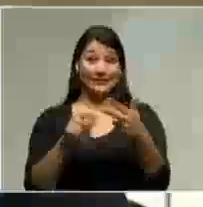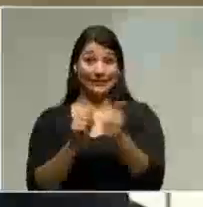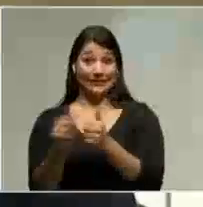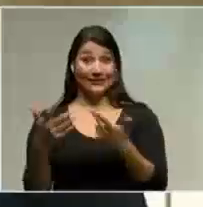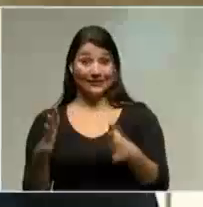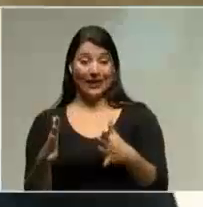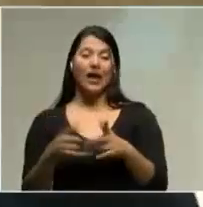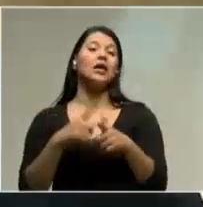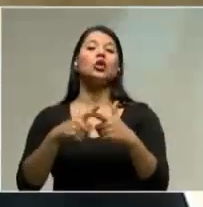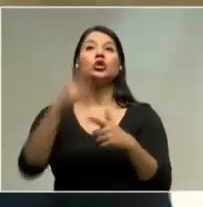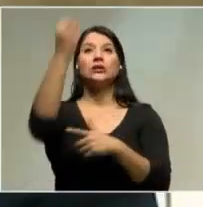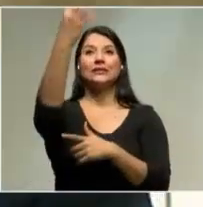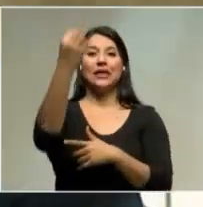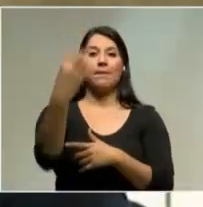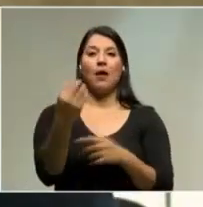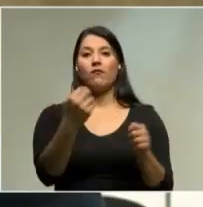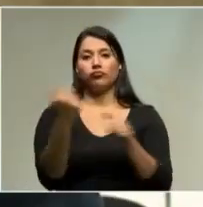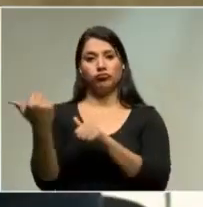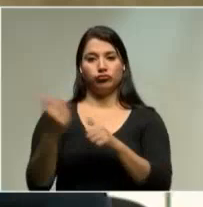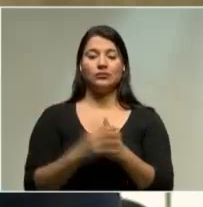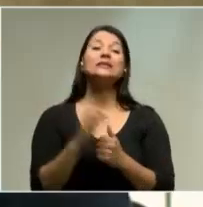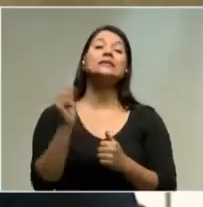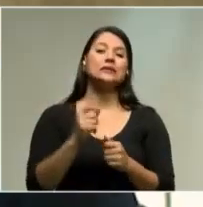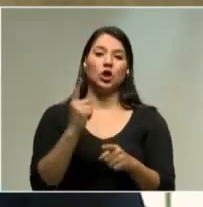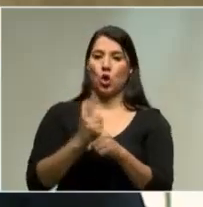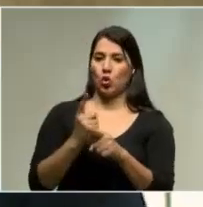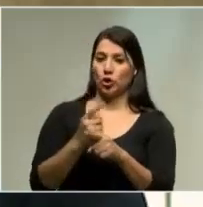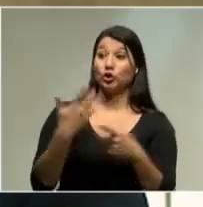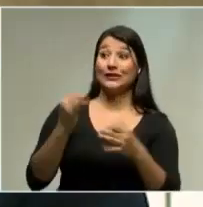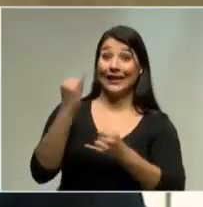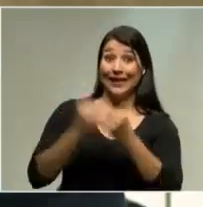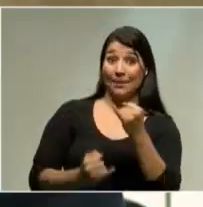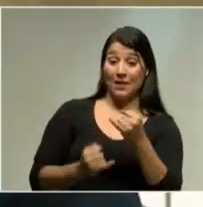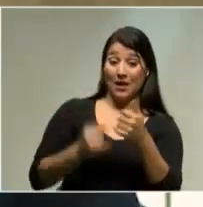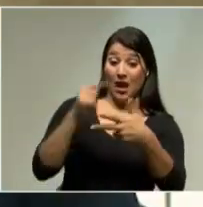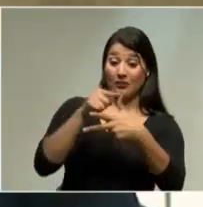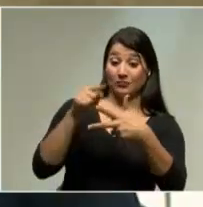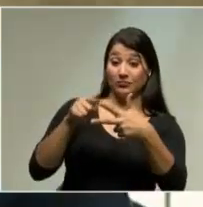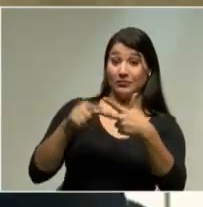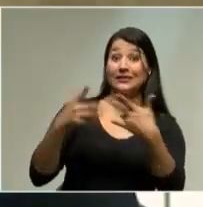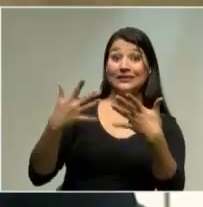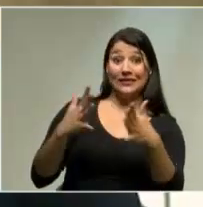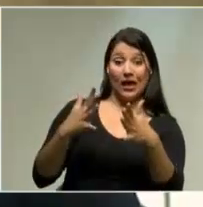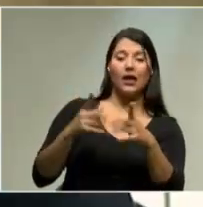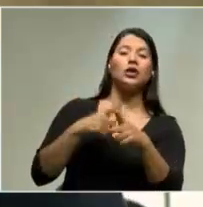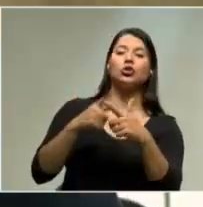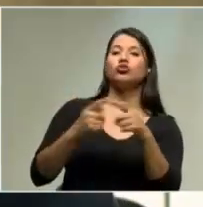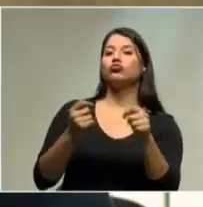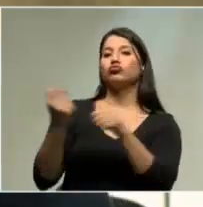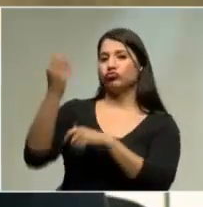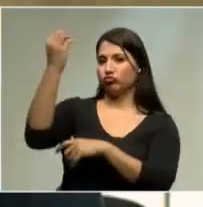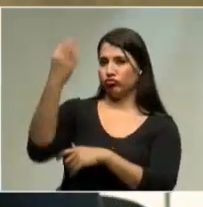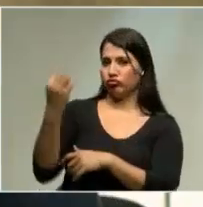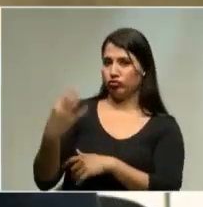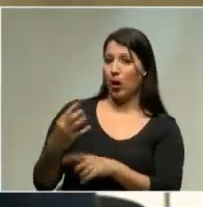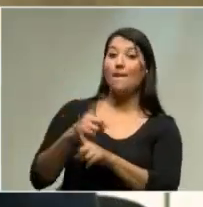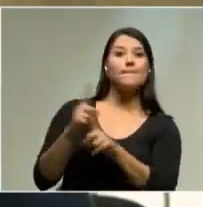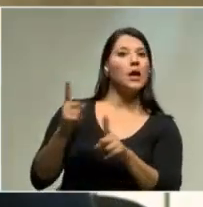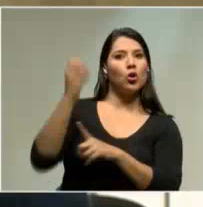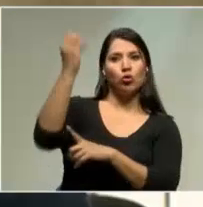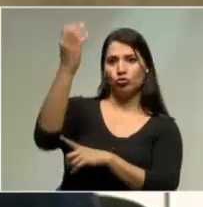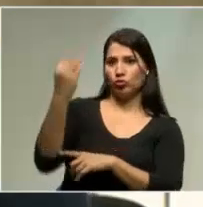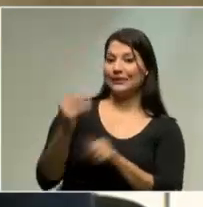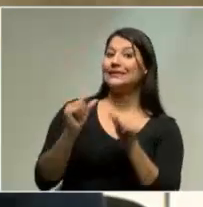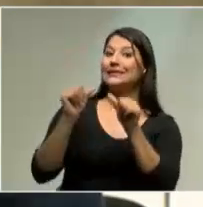eliminarán. Exacto, cuando la obra se termine se quitan los semáforos, ya no se necesitarán, pero los semáforos van a